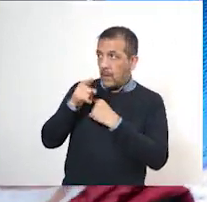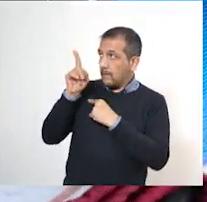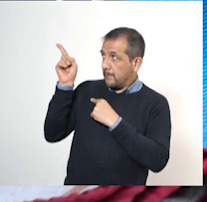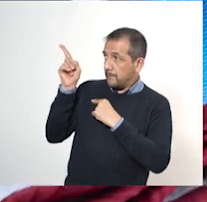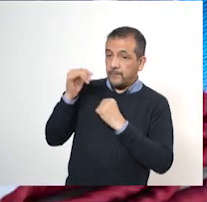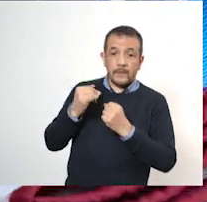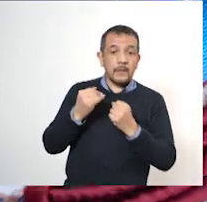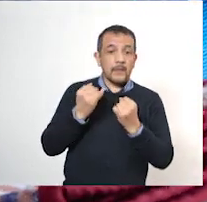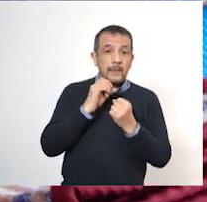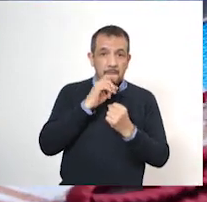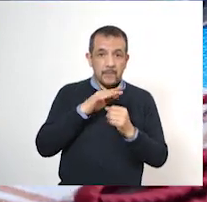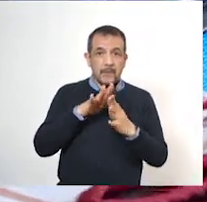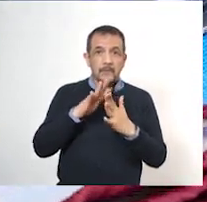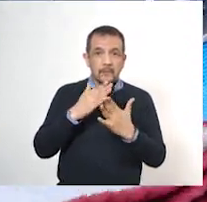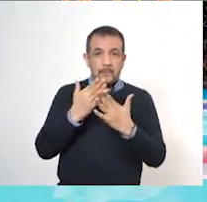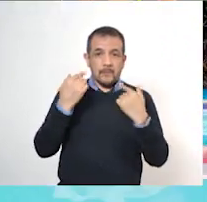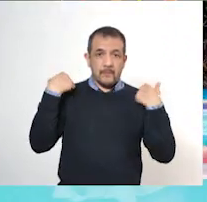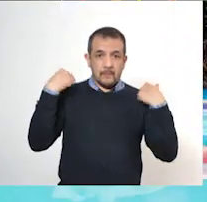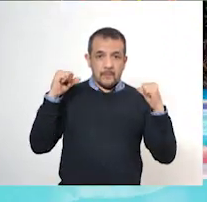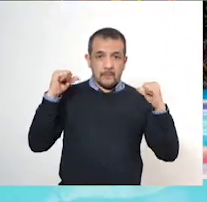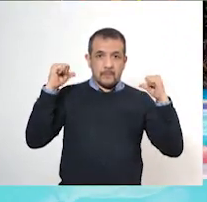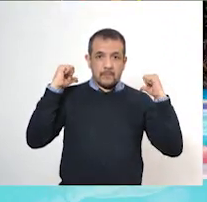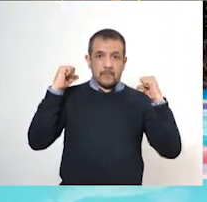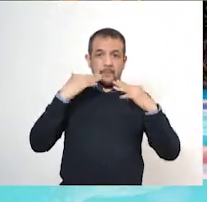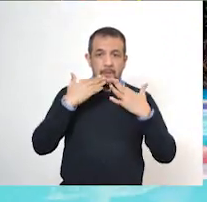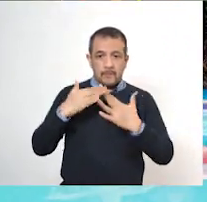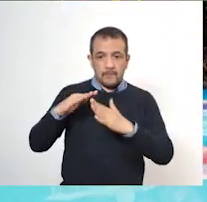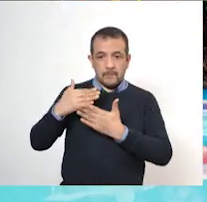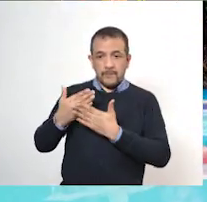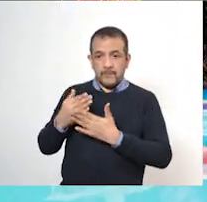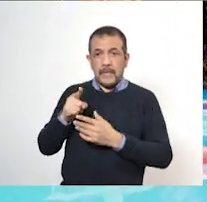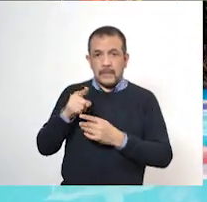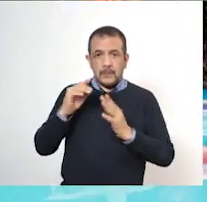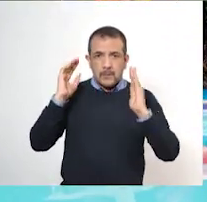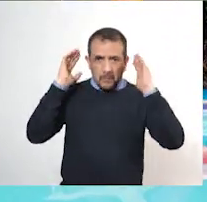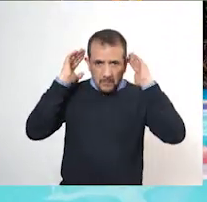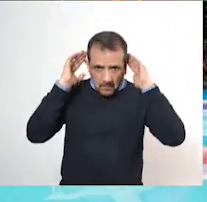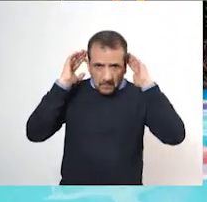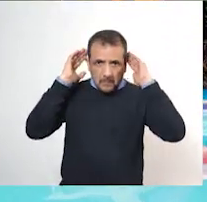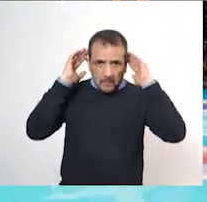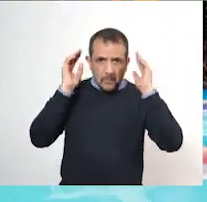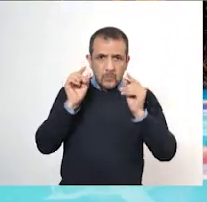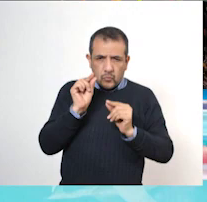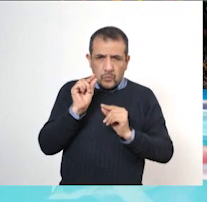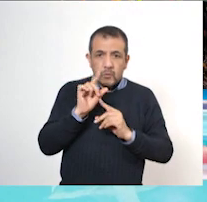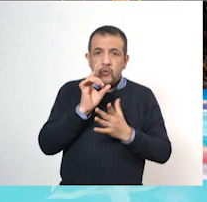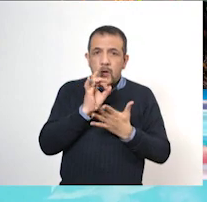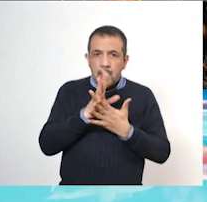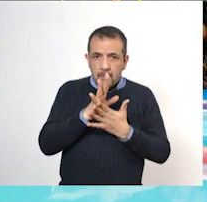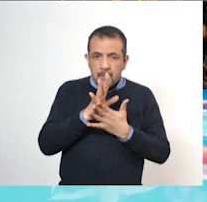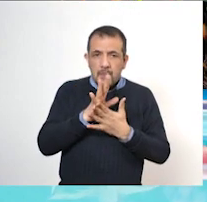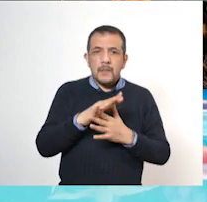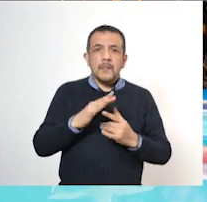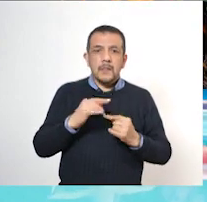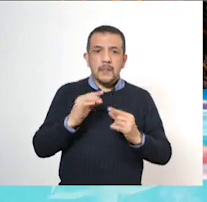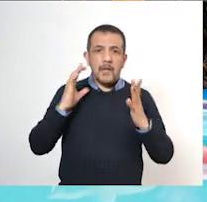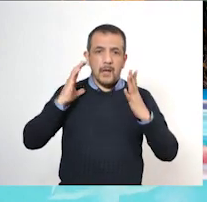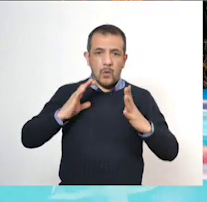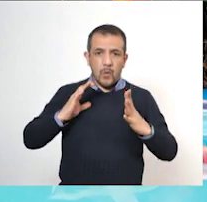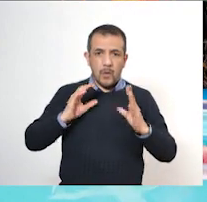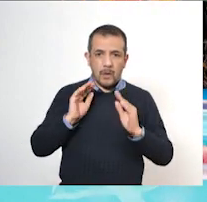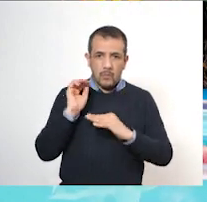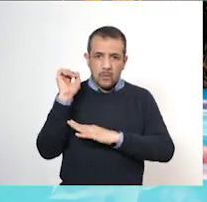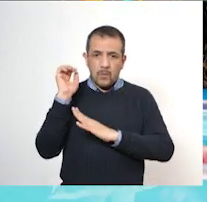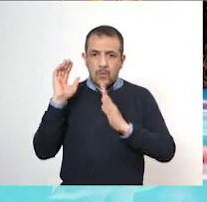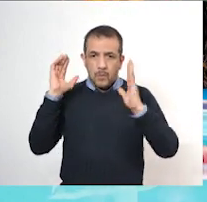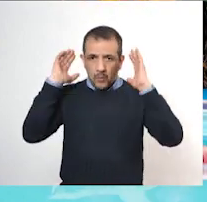a flexionar y nos recostamos. Estas abdominales son muy cortas, realmente solamente vamos a levantar ligeramente en